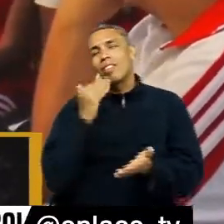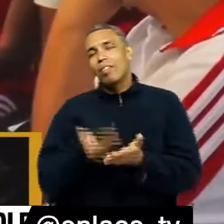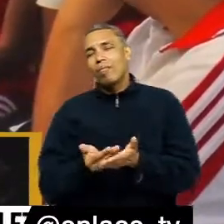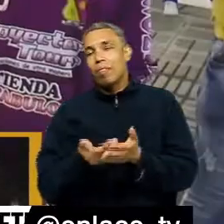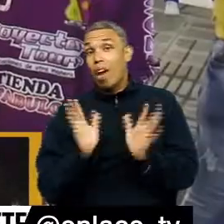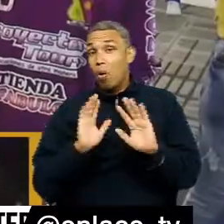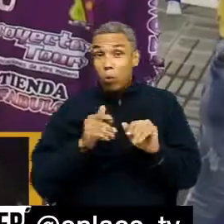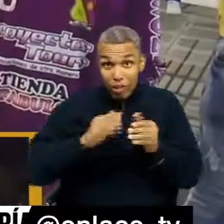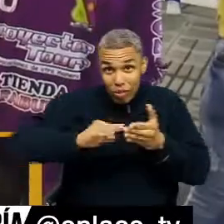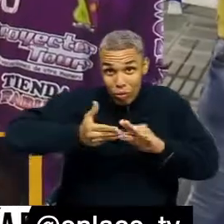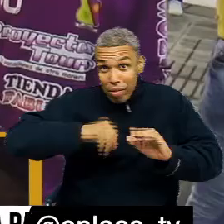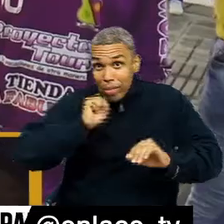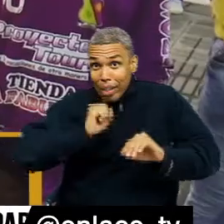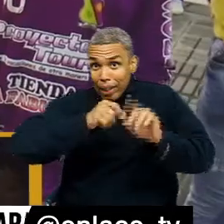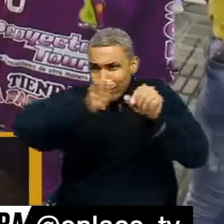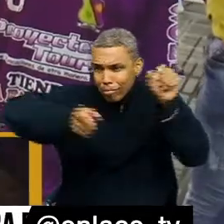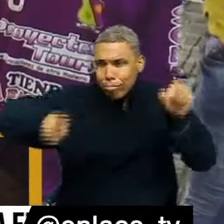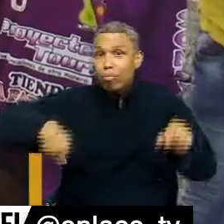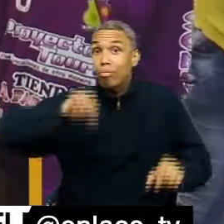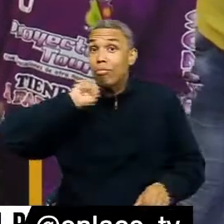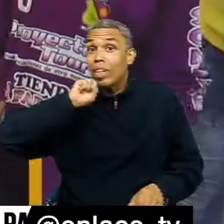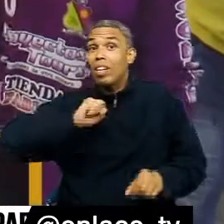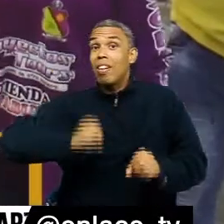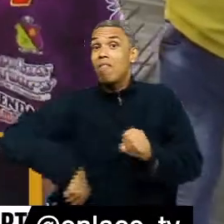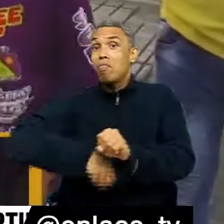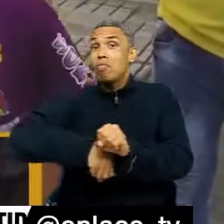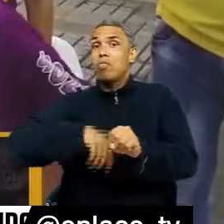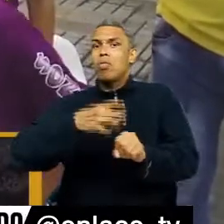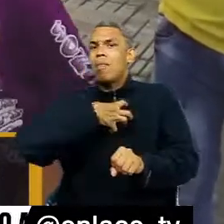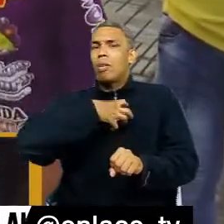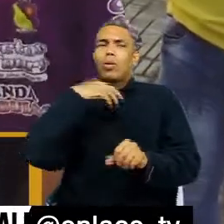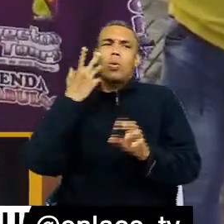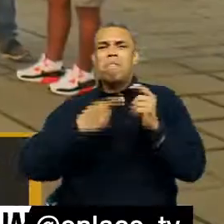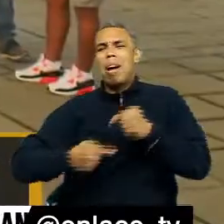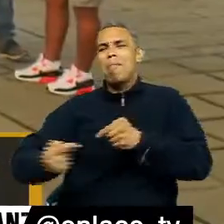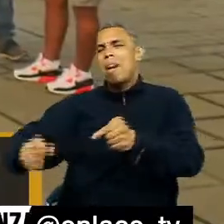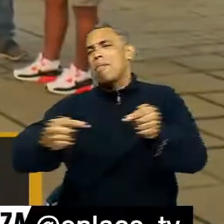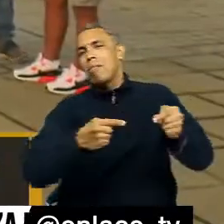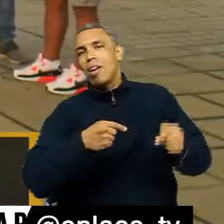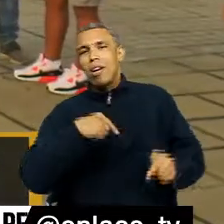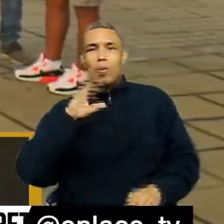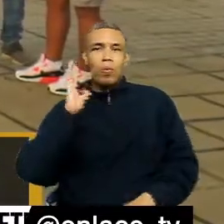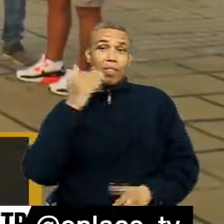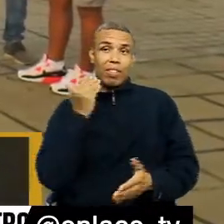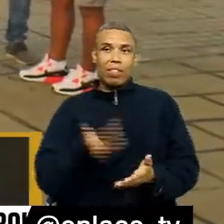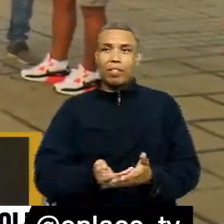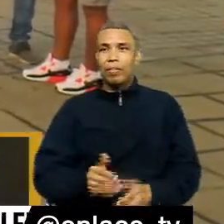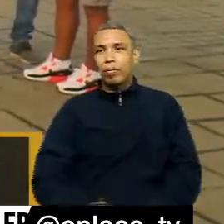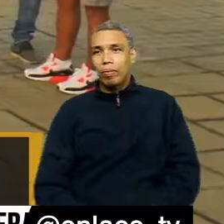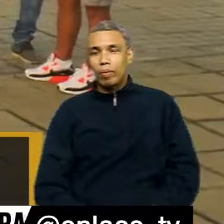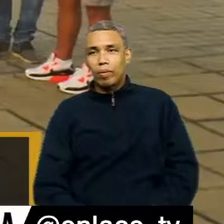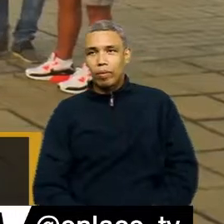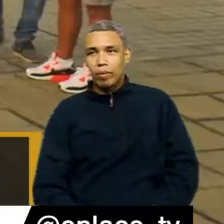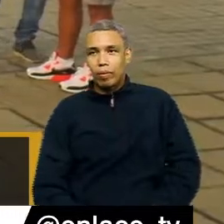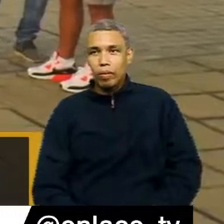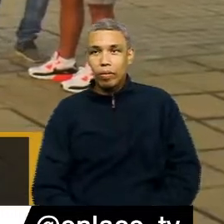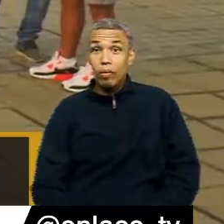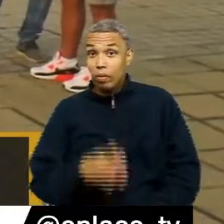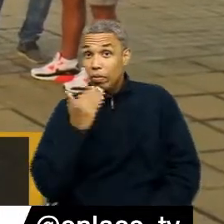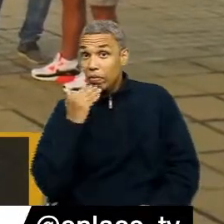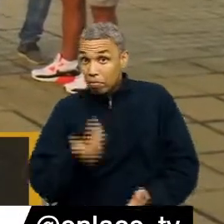que llegara el fútbol acá a Barranca Bermeja. Me siento muy contenta por poder pertenecer a este,